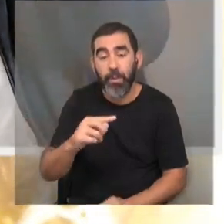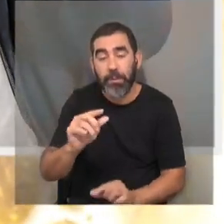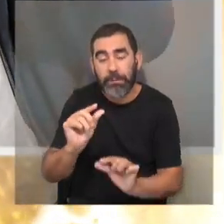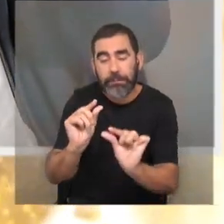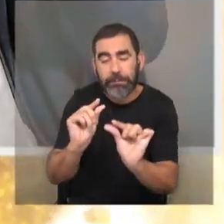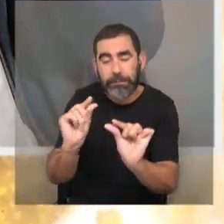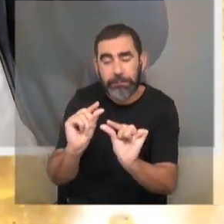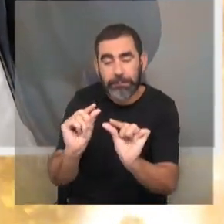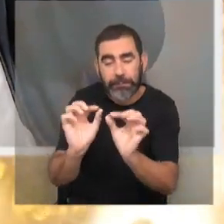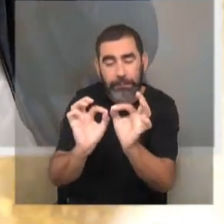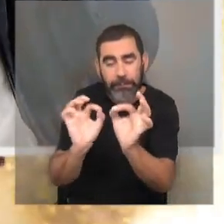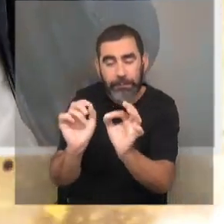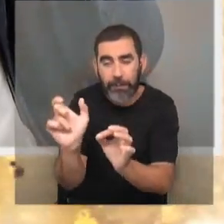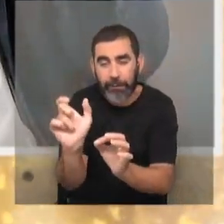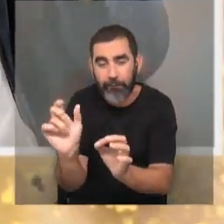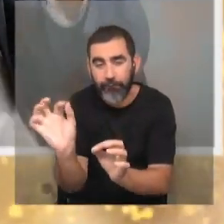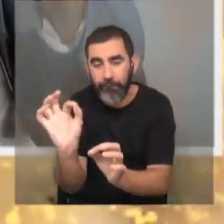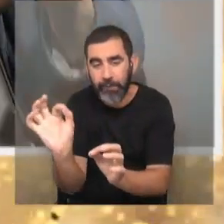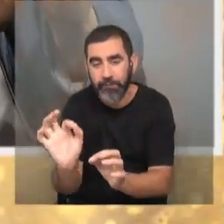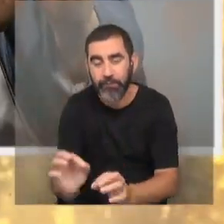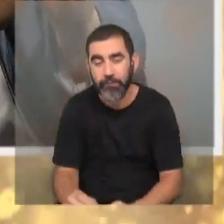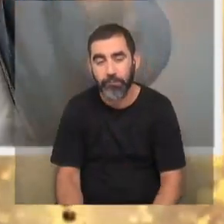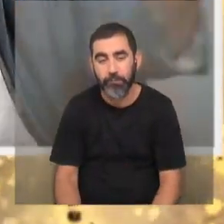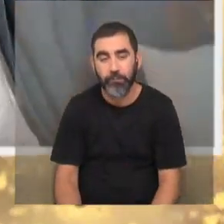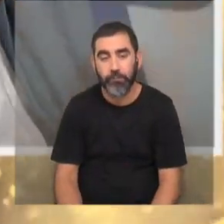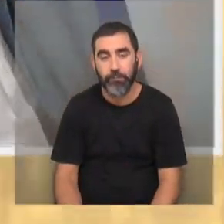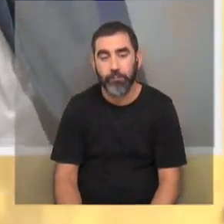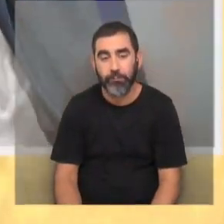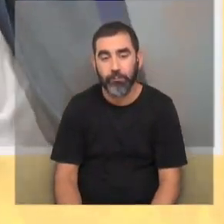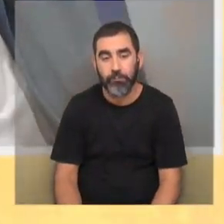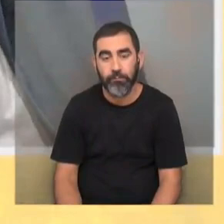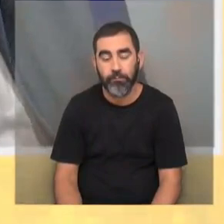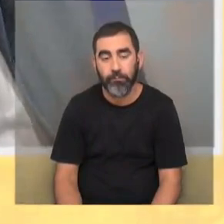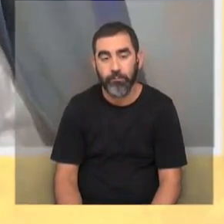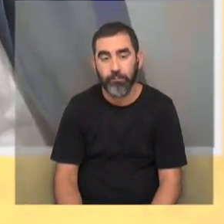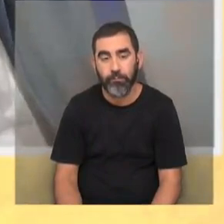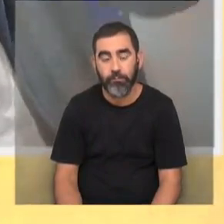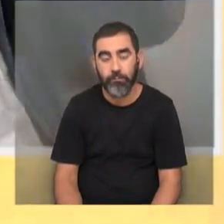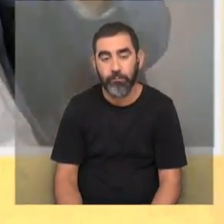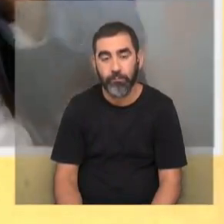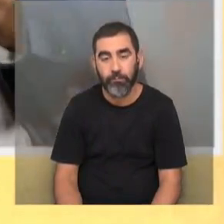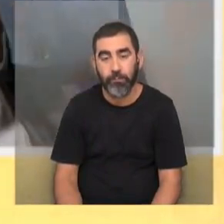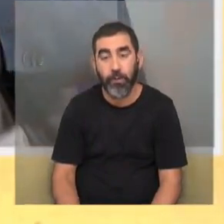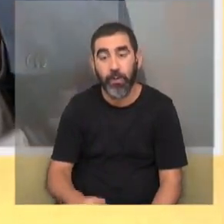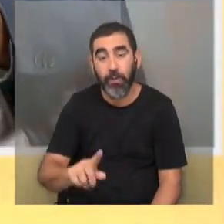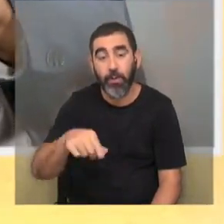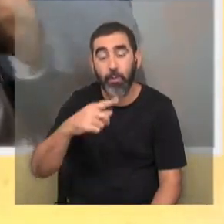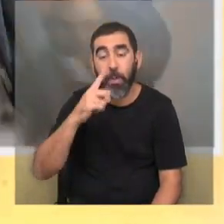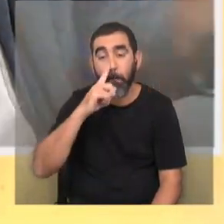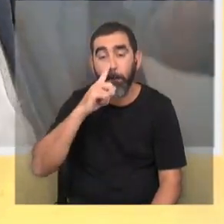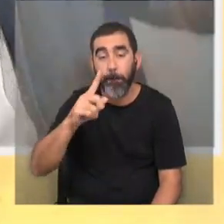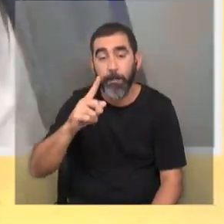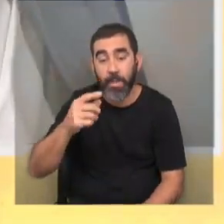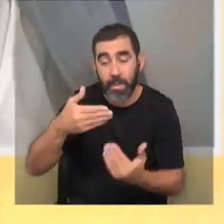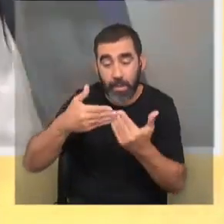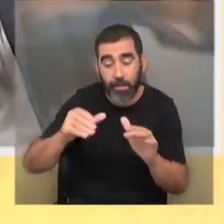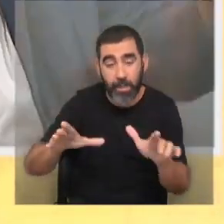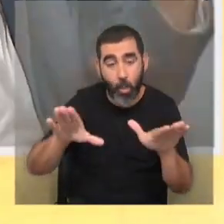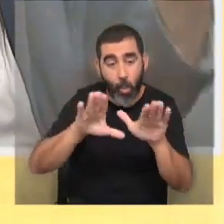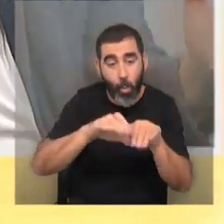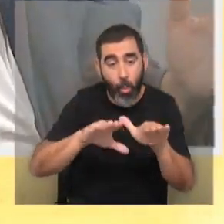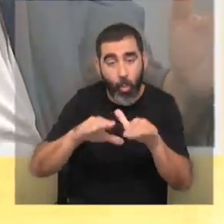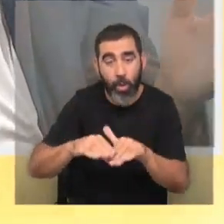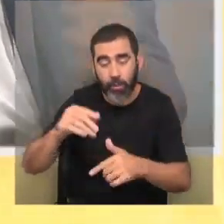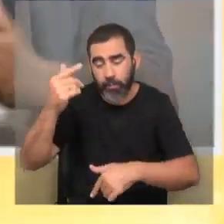cosa imperceptible en su condición inicial, y al cabo de un tiempo, esos 1000 que estaban juntos, están todos haciendo